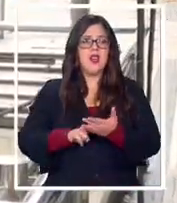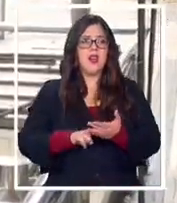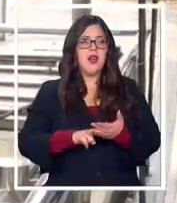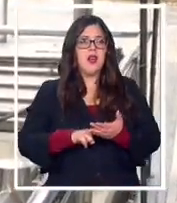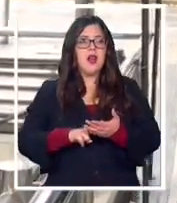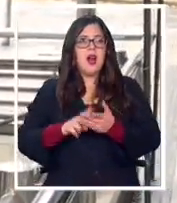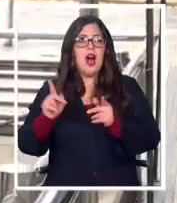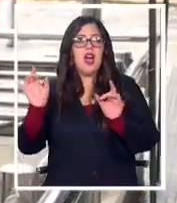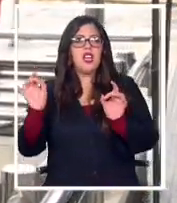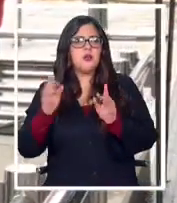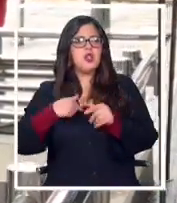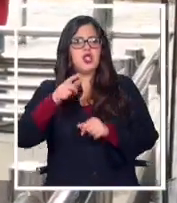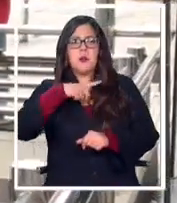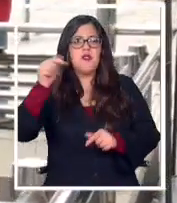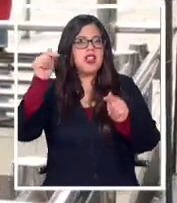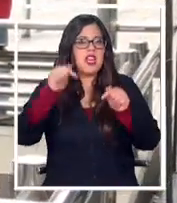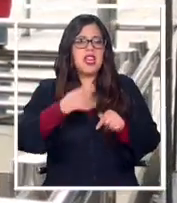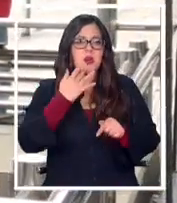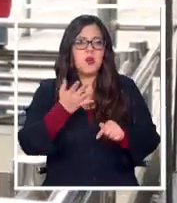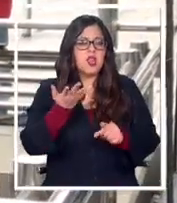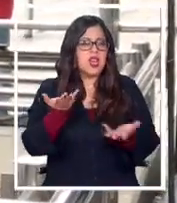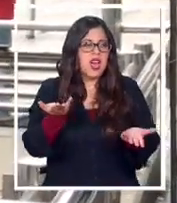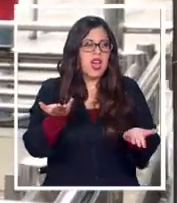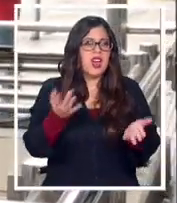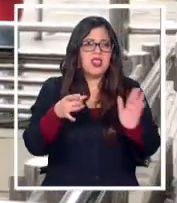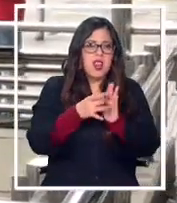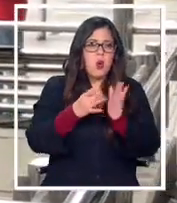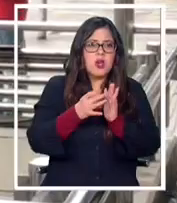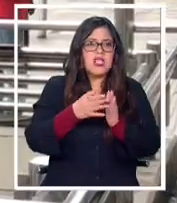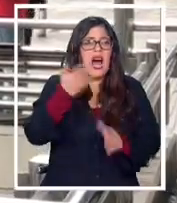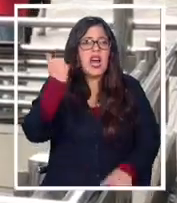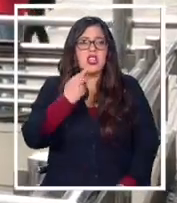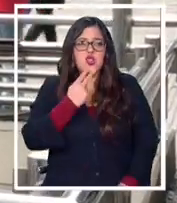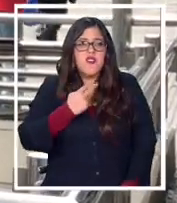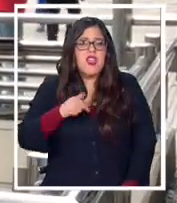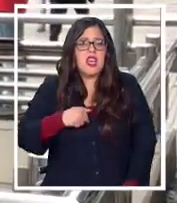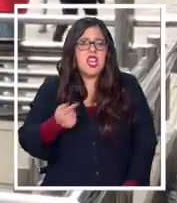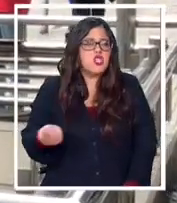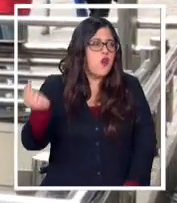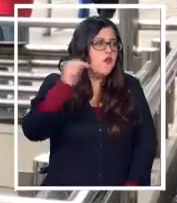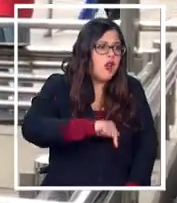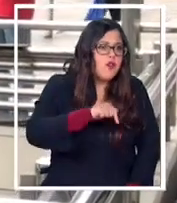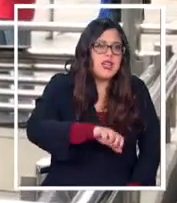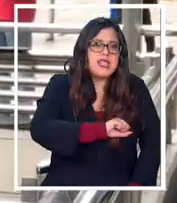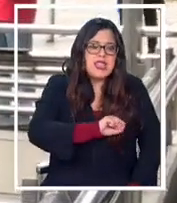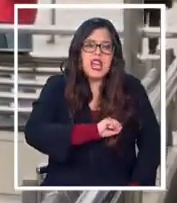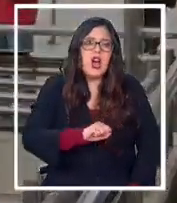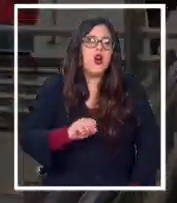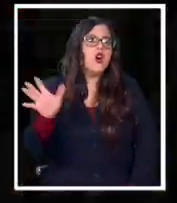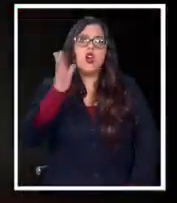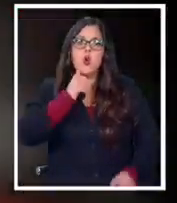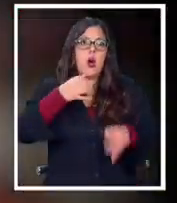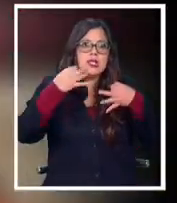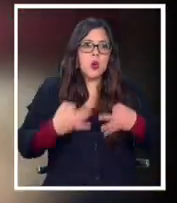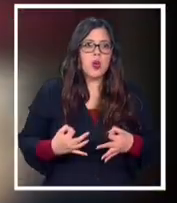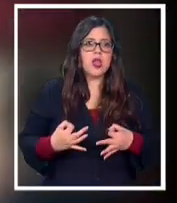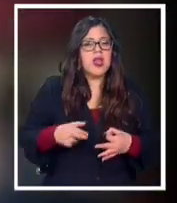acá por la pura delincuencia. Y ahora vengo a Santiago, que toda la vida vivo acá y me siento inseguro. Cada día está peor.